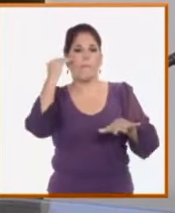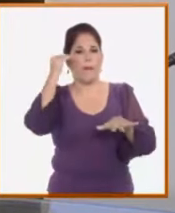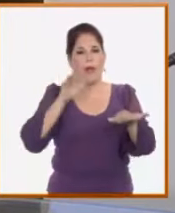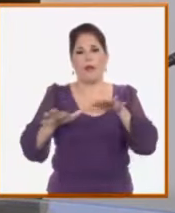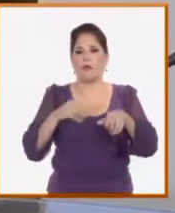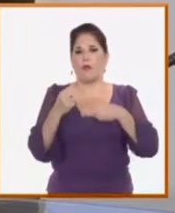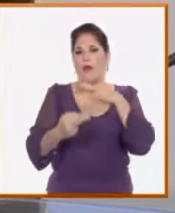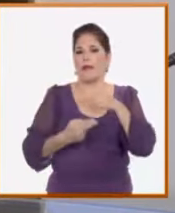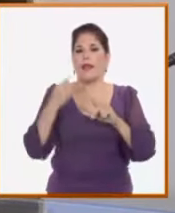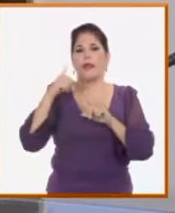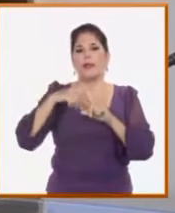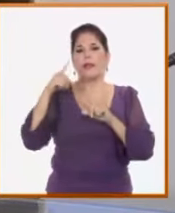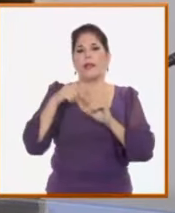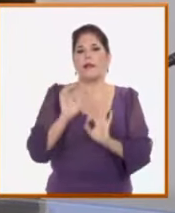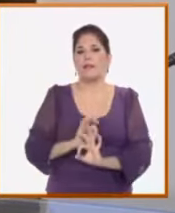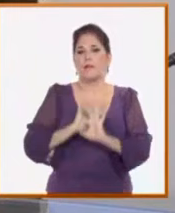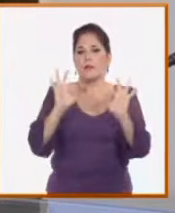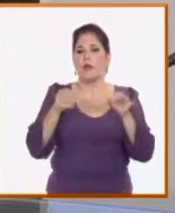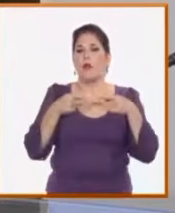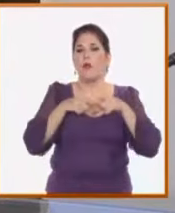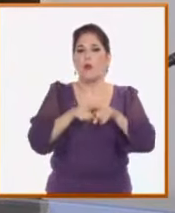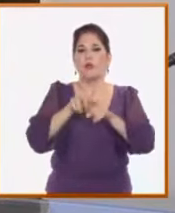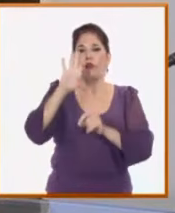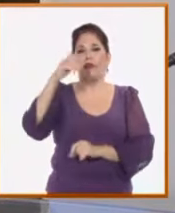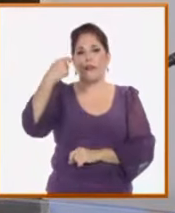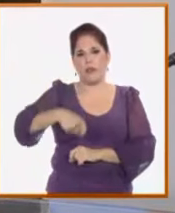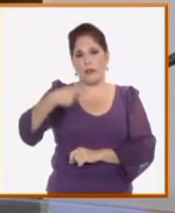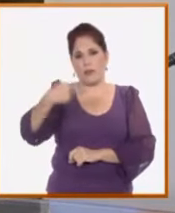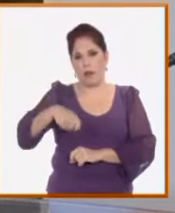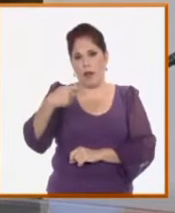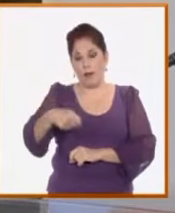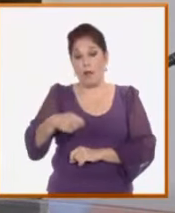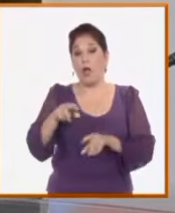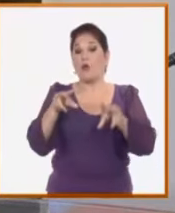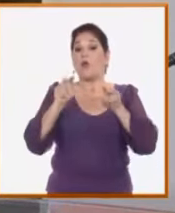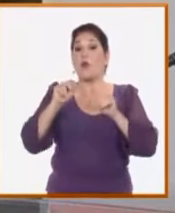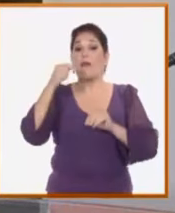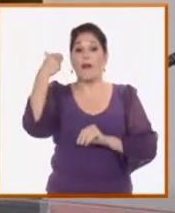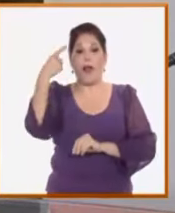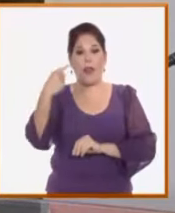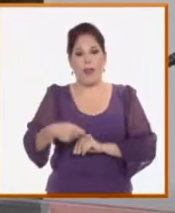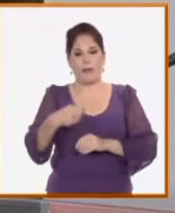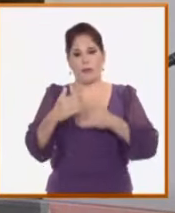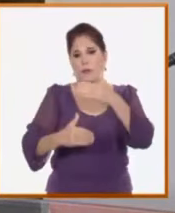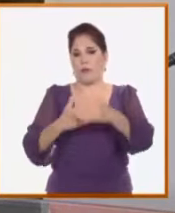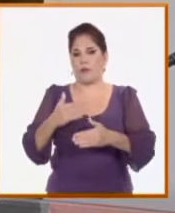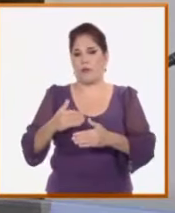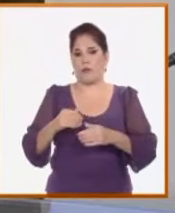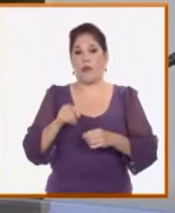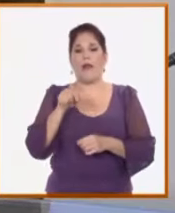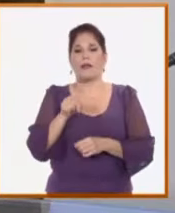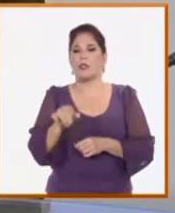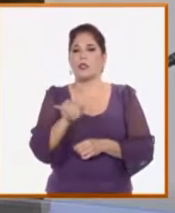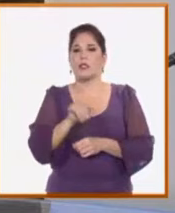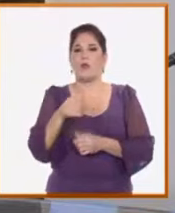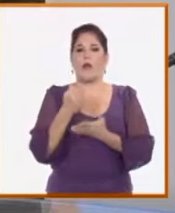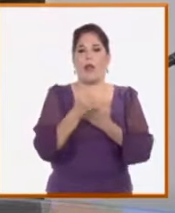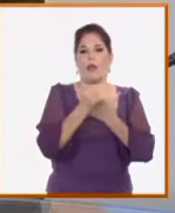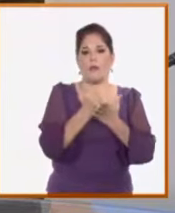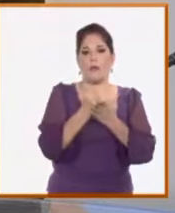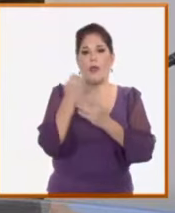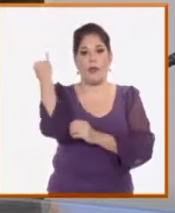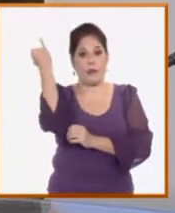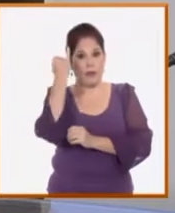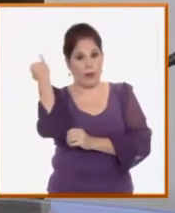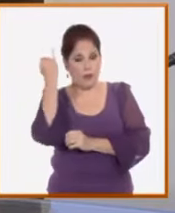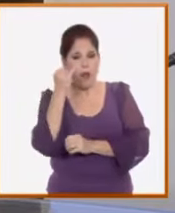ejecución de las técnicas especiales de Conjunto con la fiscalía a tenor con la nueva ley de proceso penal así como la asistencia Penal Internacional